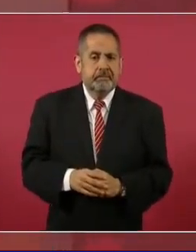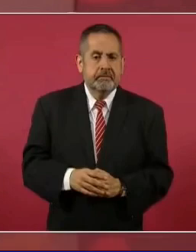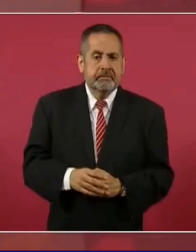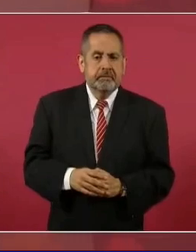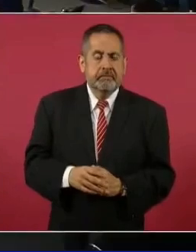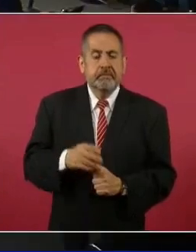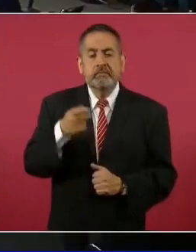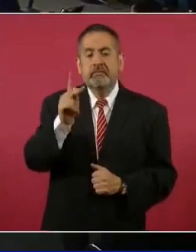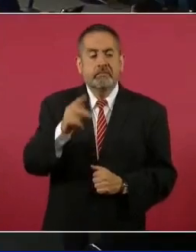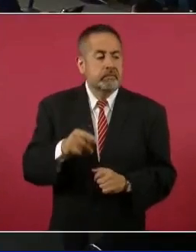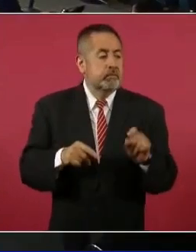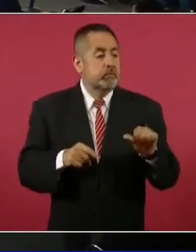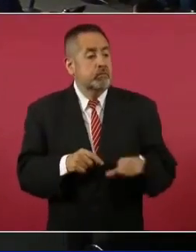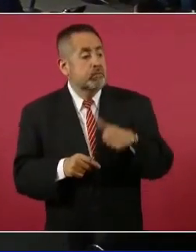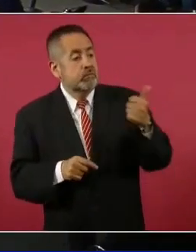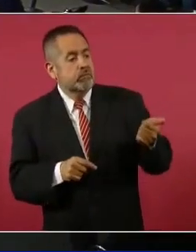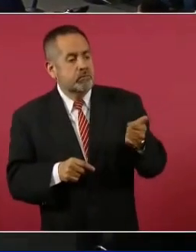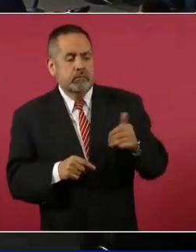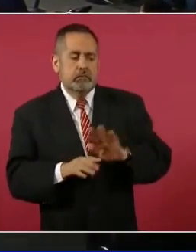que signifique